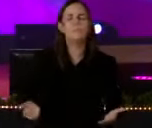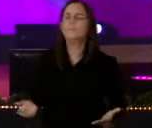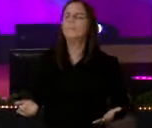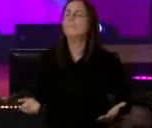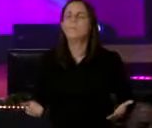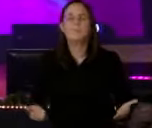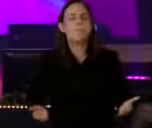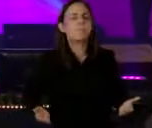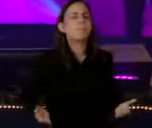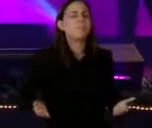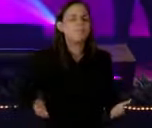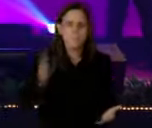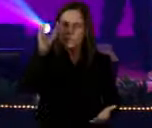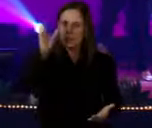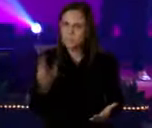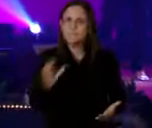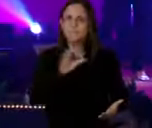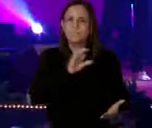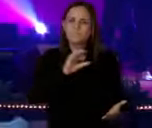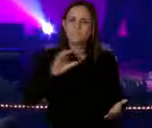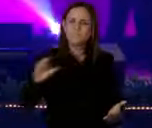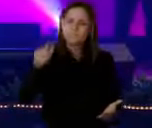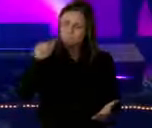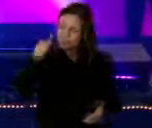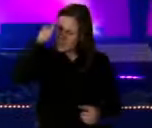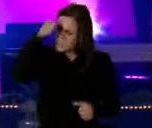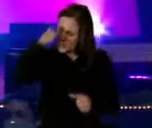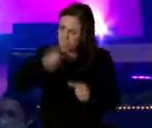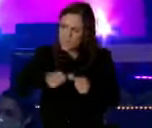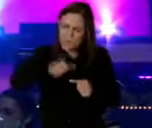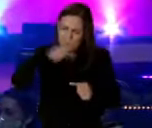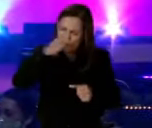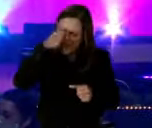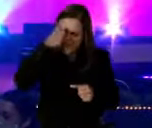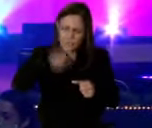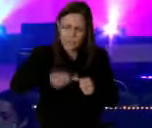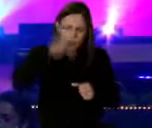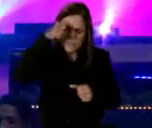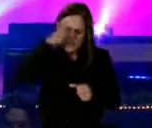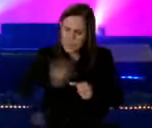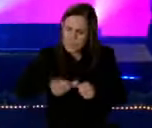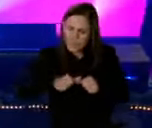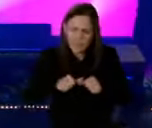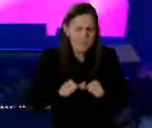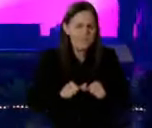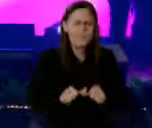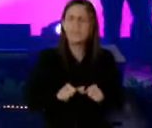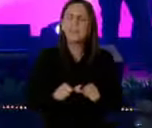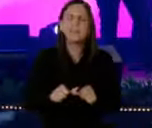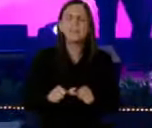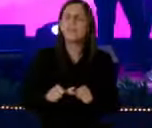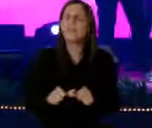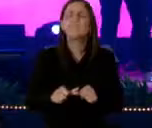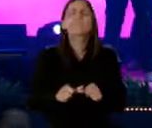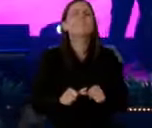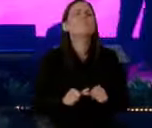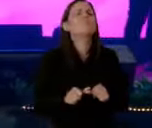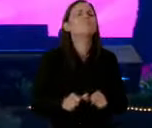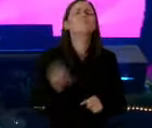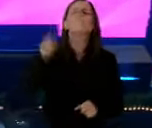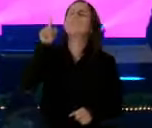ser. La cruz es recuerdo constante.